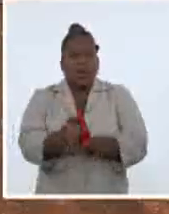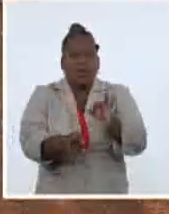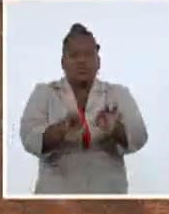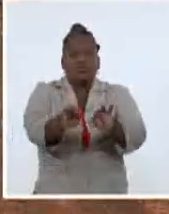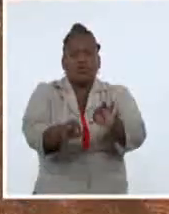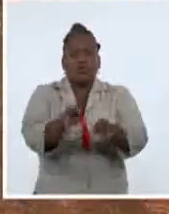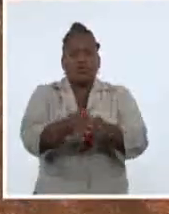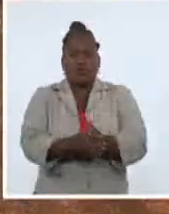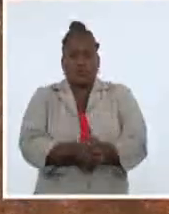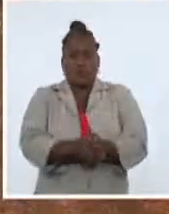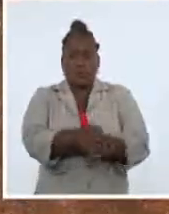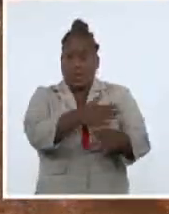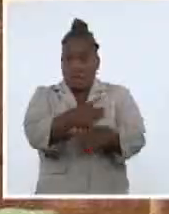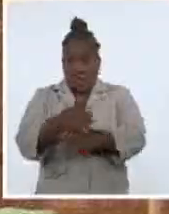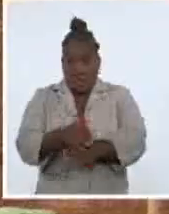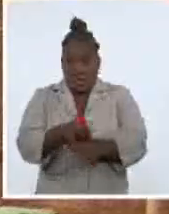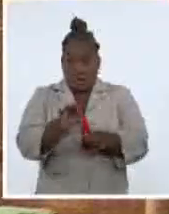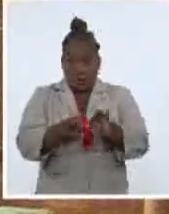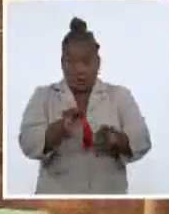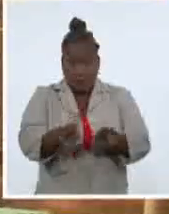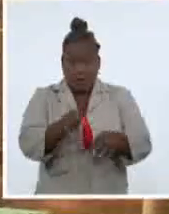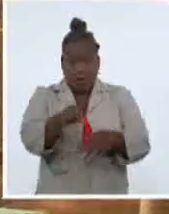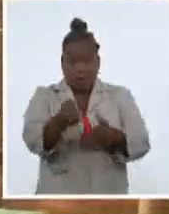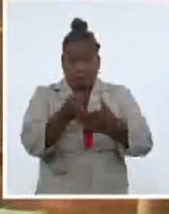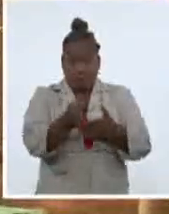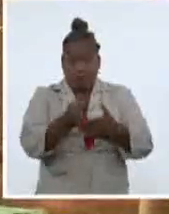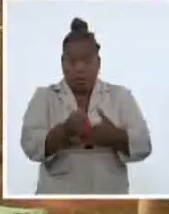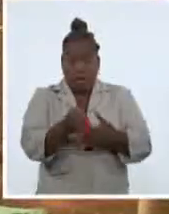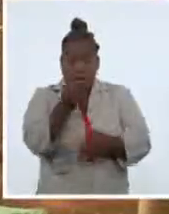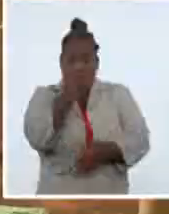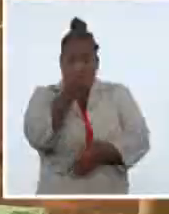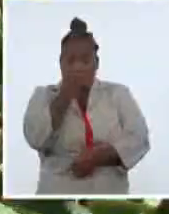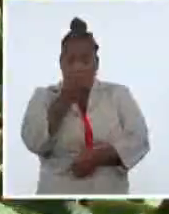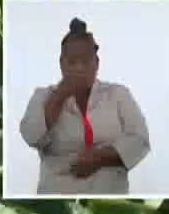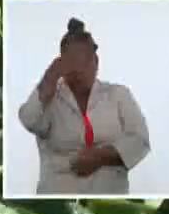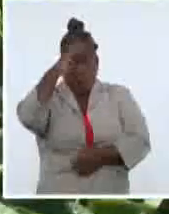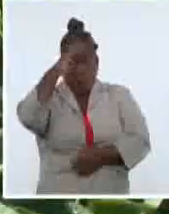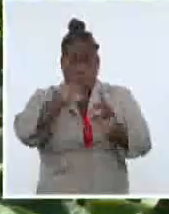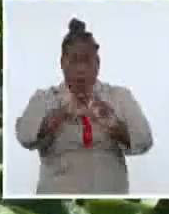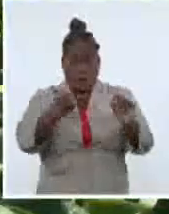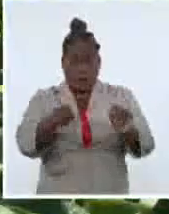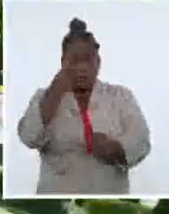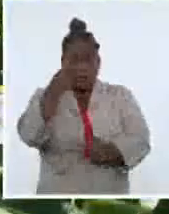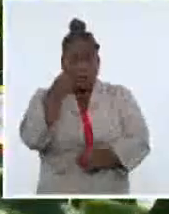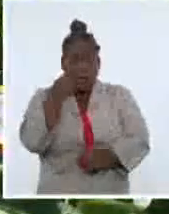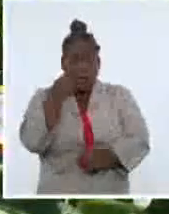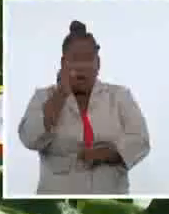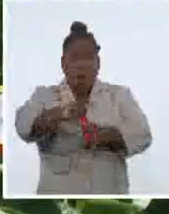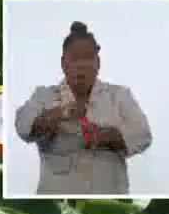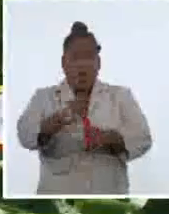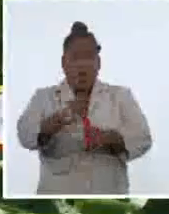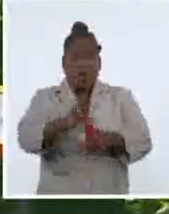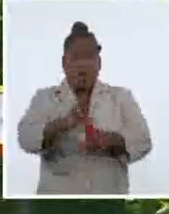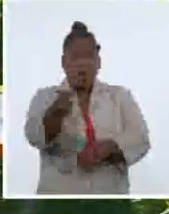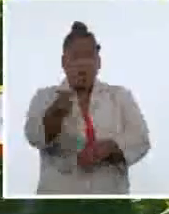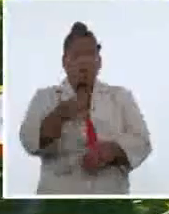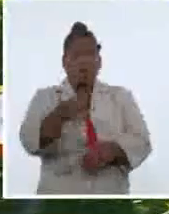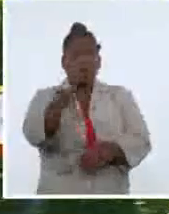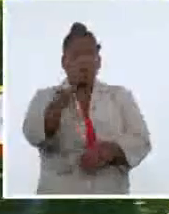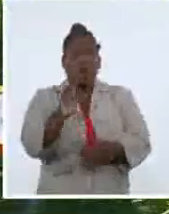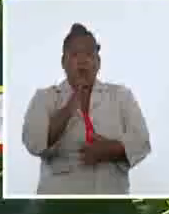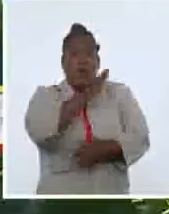la diversificación de cultivos en labor del sistema alimentario del país prevalece en los campos del municipio mayabequense de nueva paz